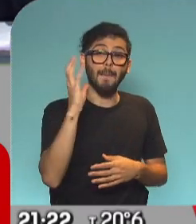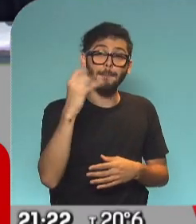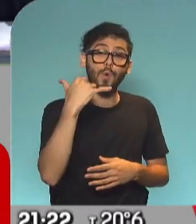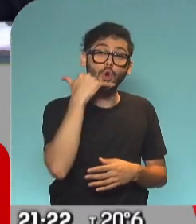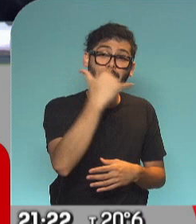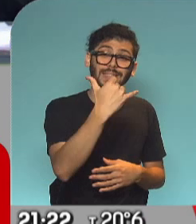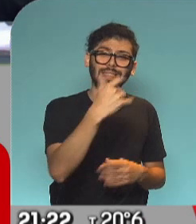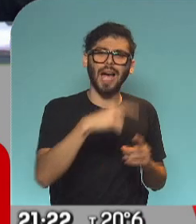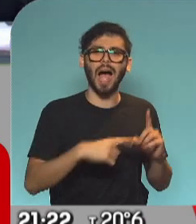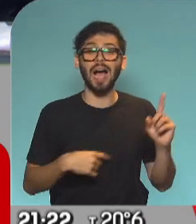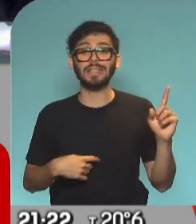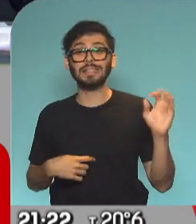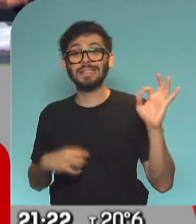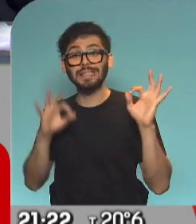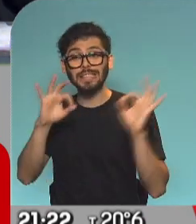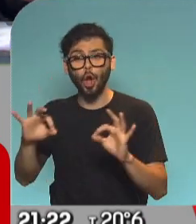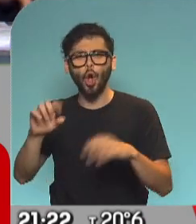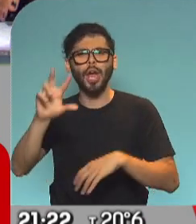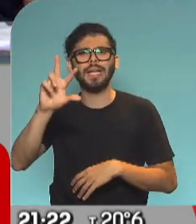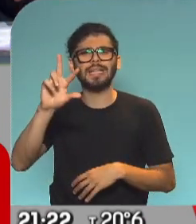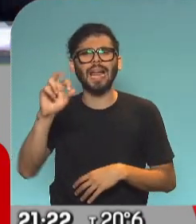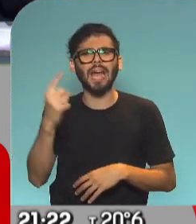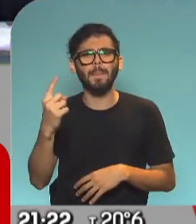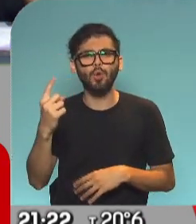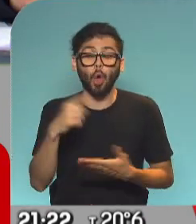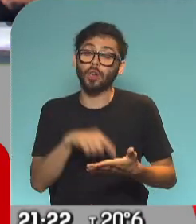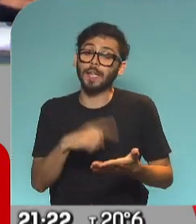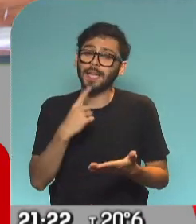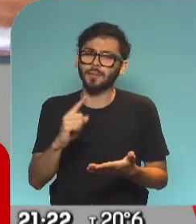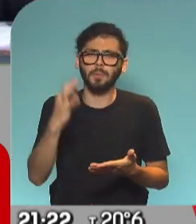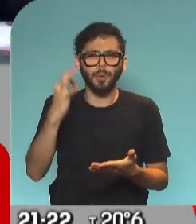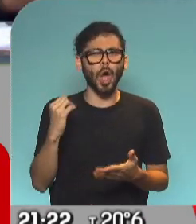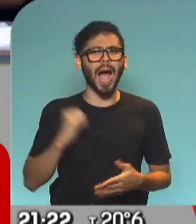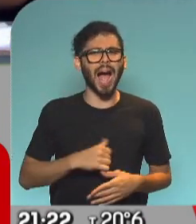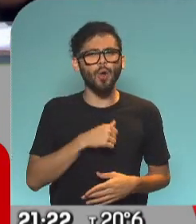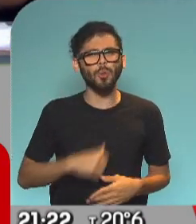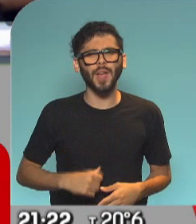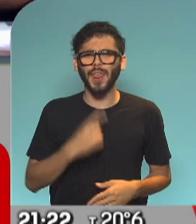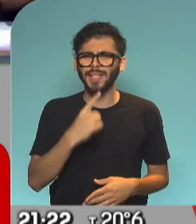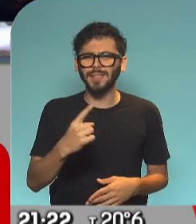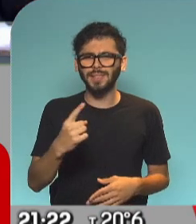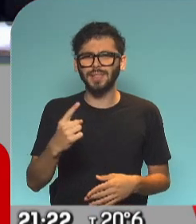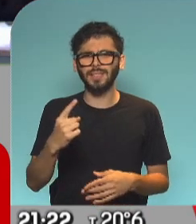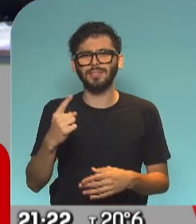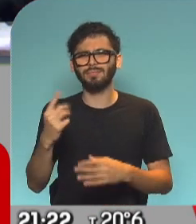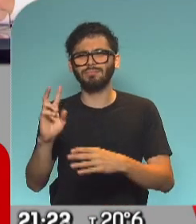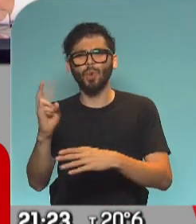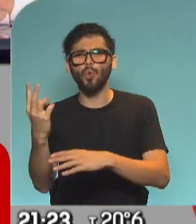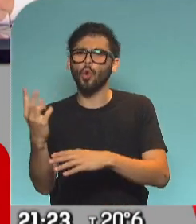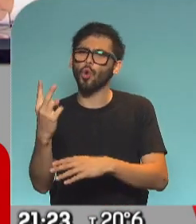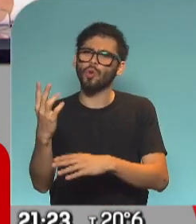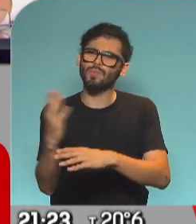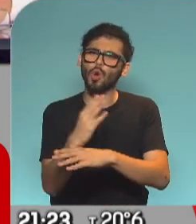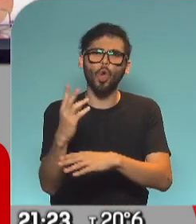llegó. Habla de 30 minutos, pero hoy los datos concretos preliminares de la autopsia hablan de por lo menos 2 horas para atrás de fallecido. Sí, además